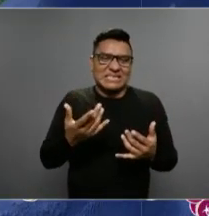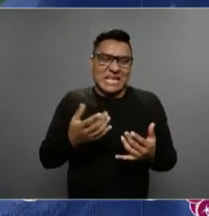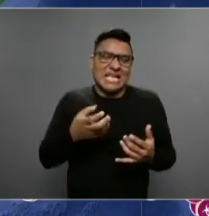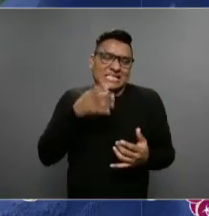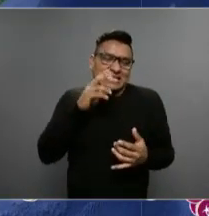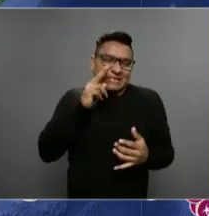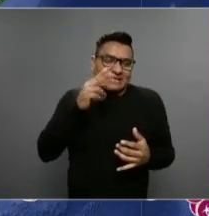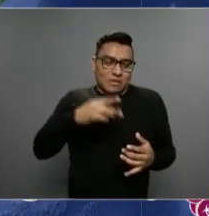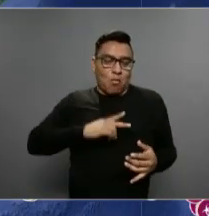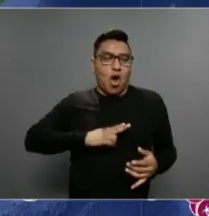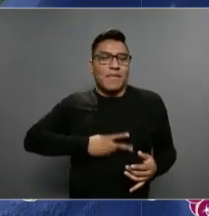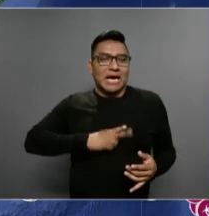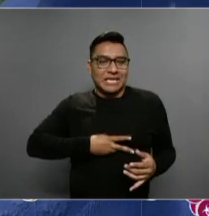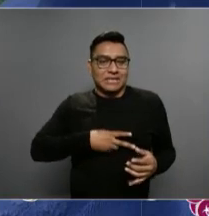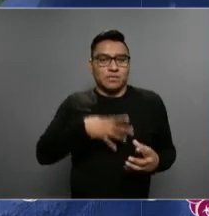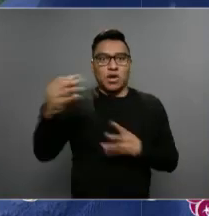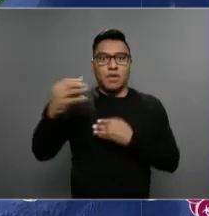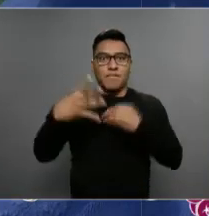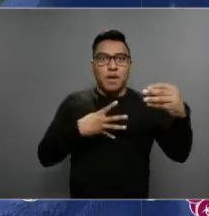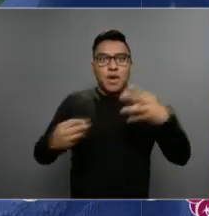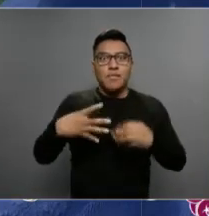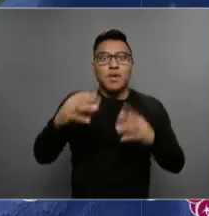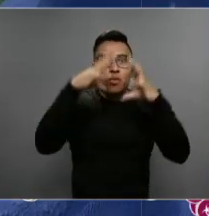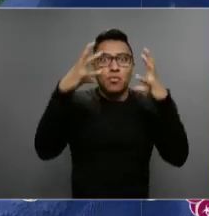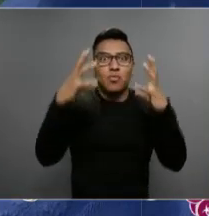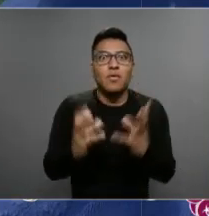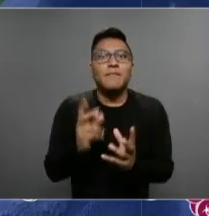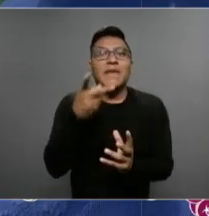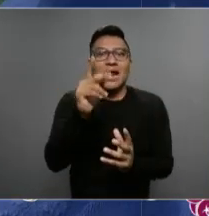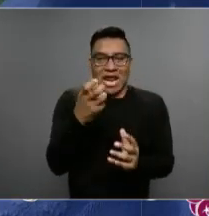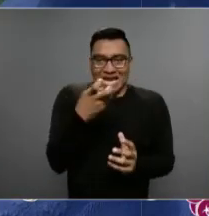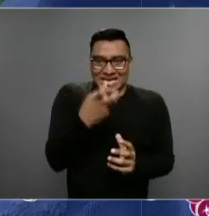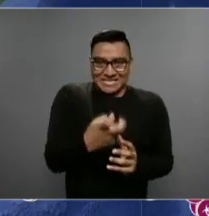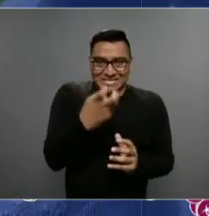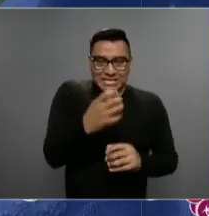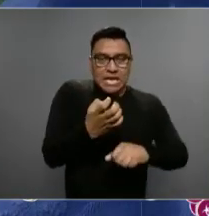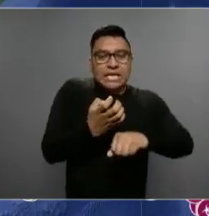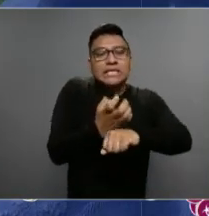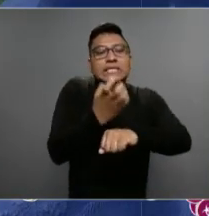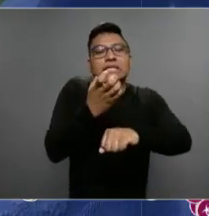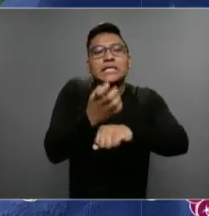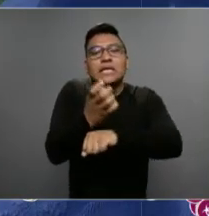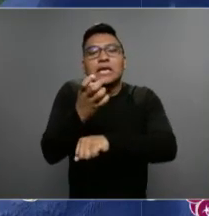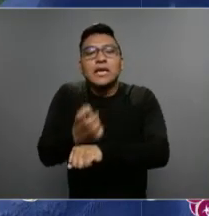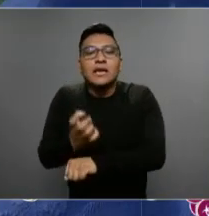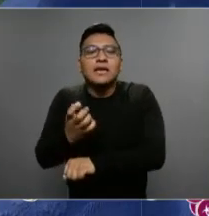virus se ha extendido. Pero en este ya puedes ver entidad por entidad.